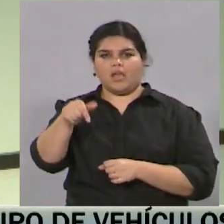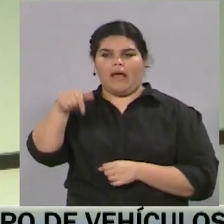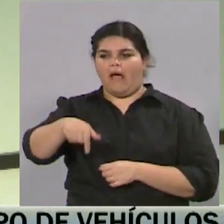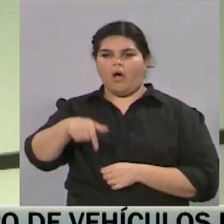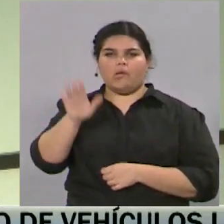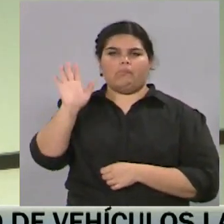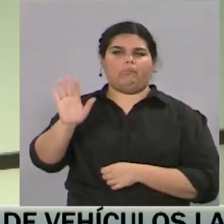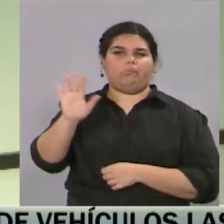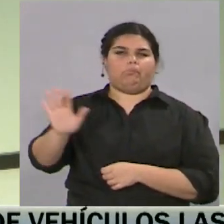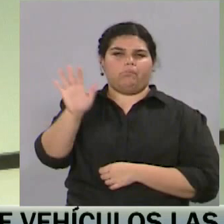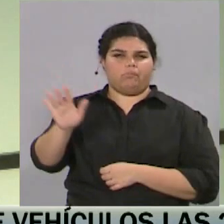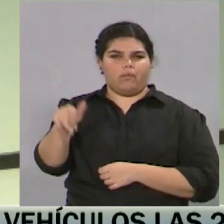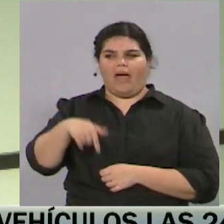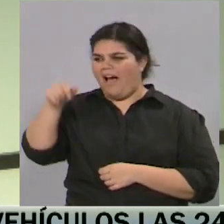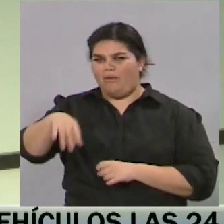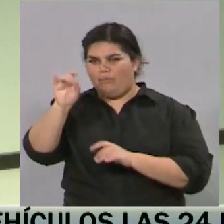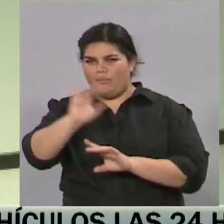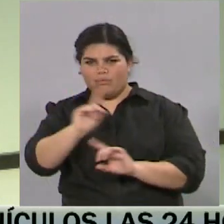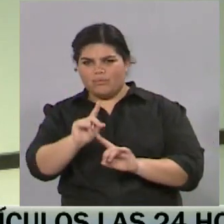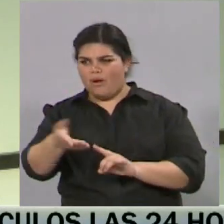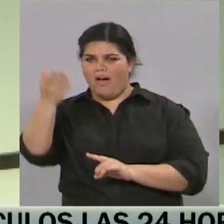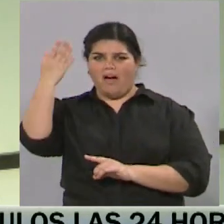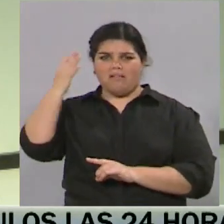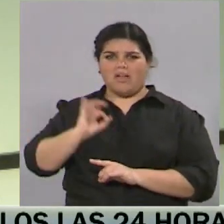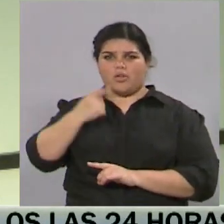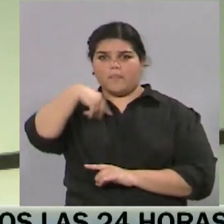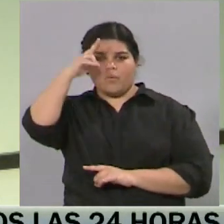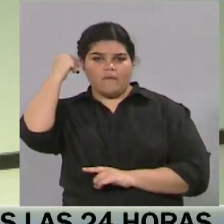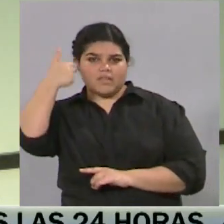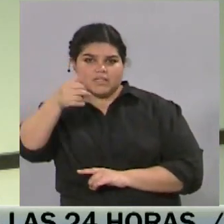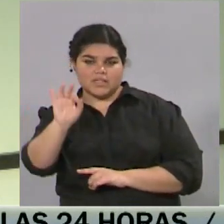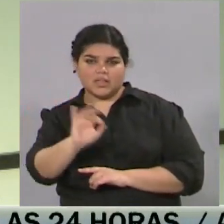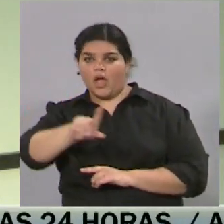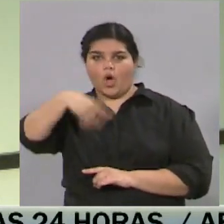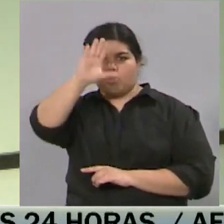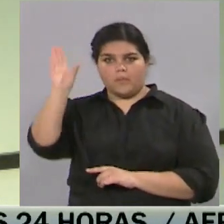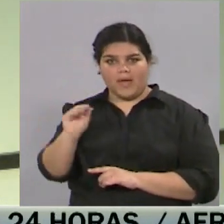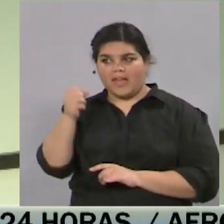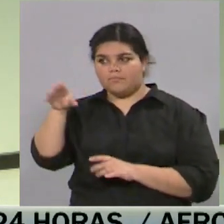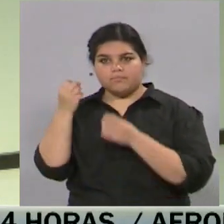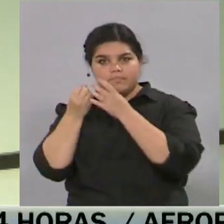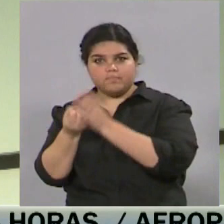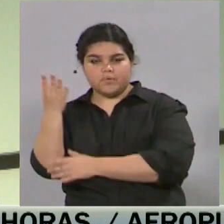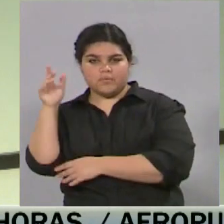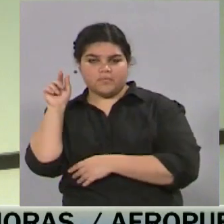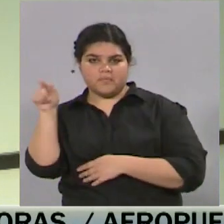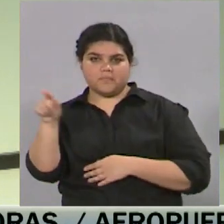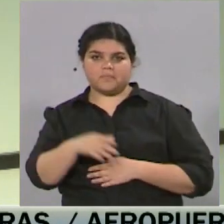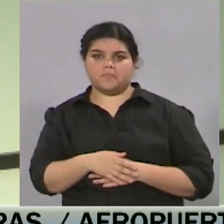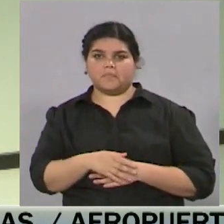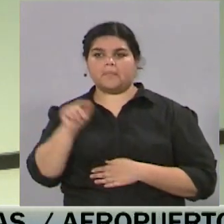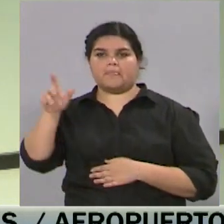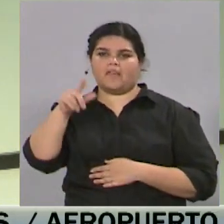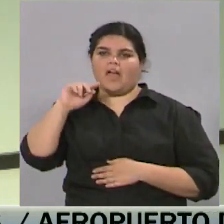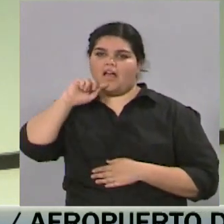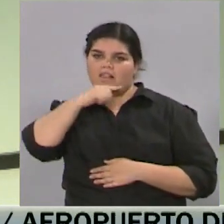de Argentina. O sea, el moving se viene estudiando de los años fines de los 60, nace en Noruega y después el famoso Konrad Lorenz lo aplica en